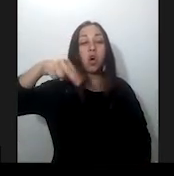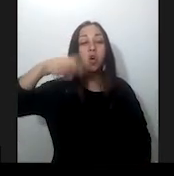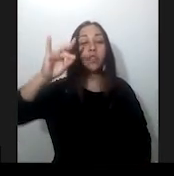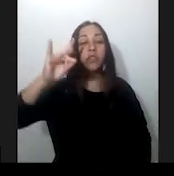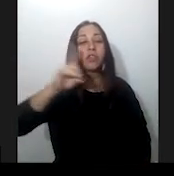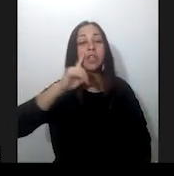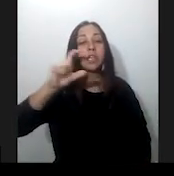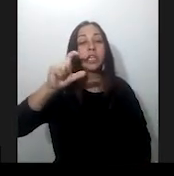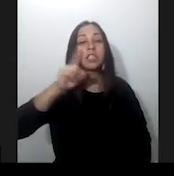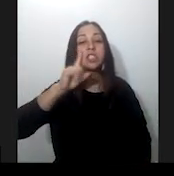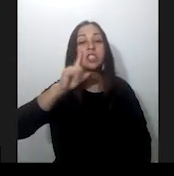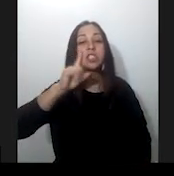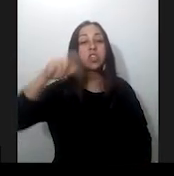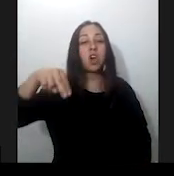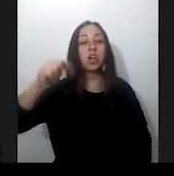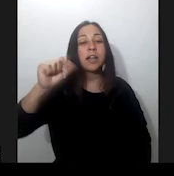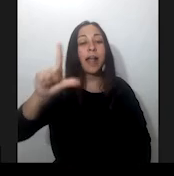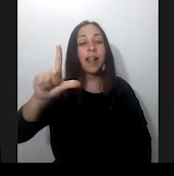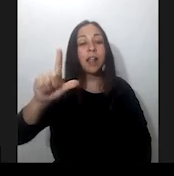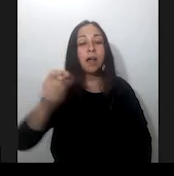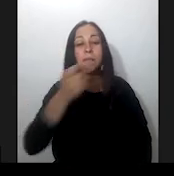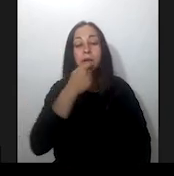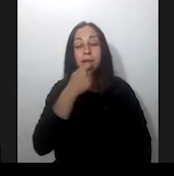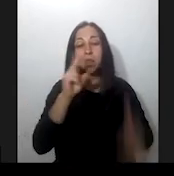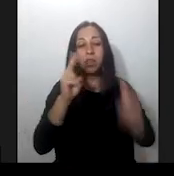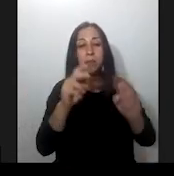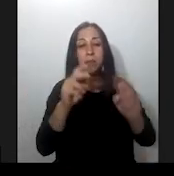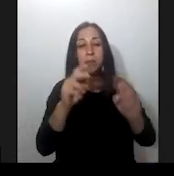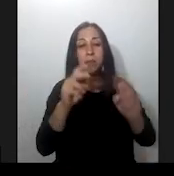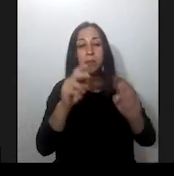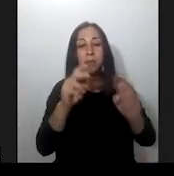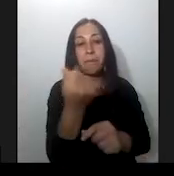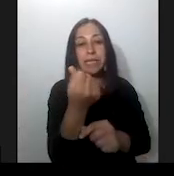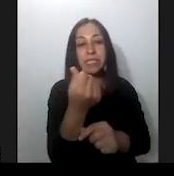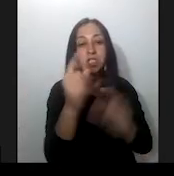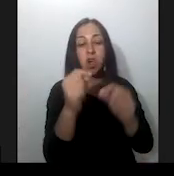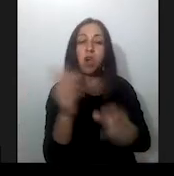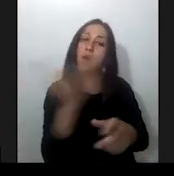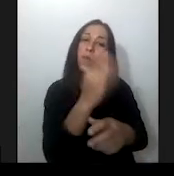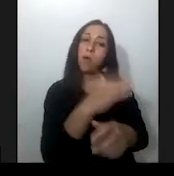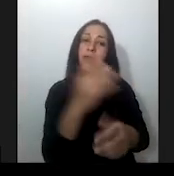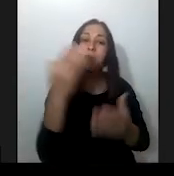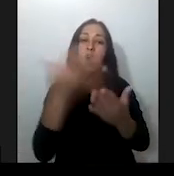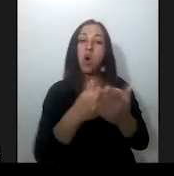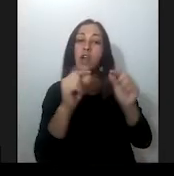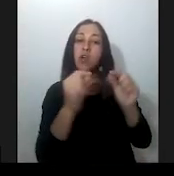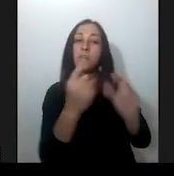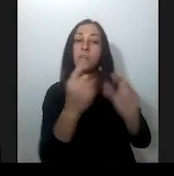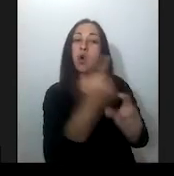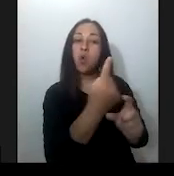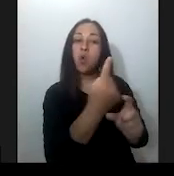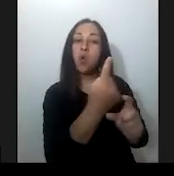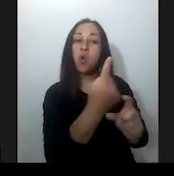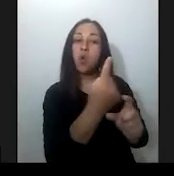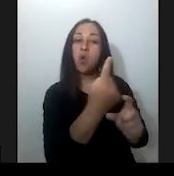hacer un ejemplo muy sencillo. Vamos a seleccionar, por ejemplo, precio, ¿no? Volvemos a la hoja número 1, que es la hoja con